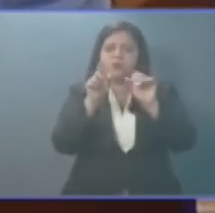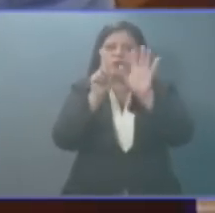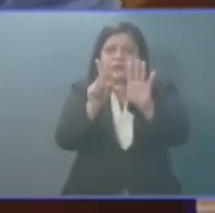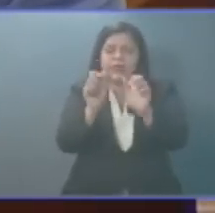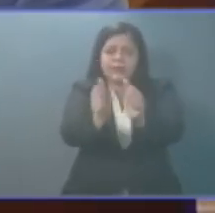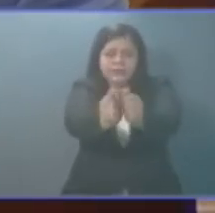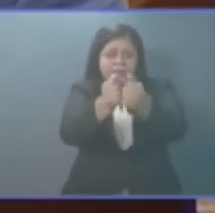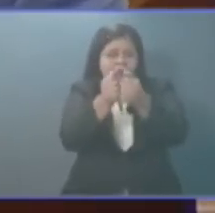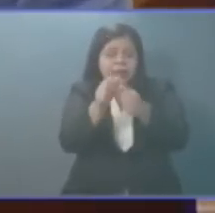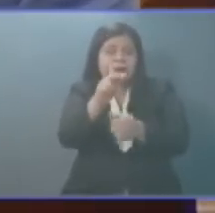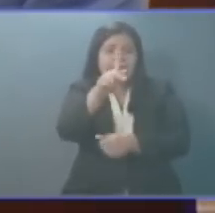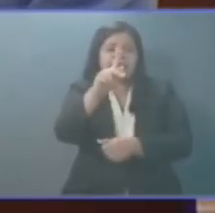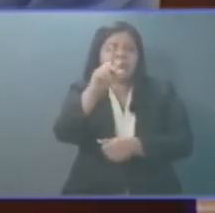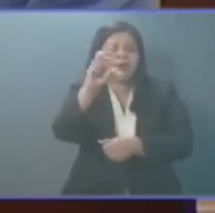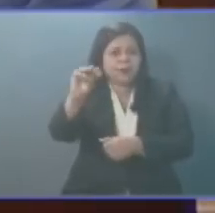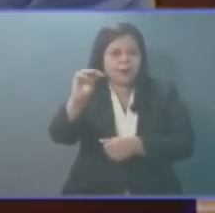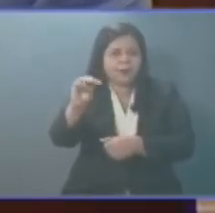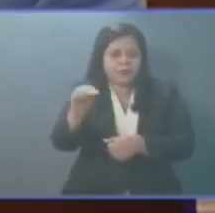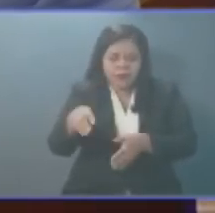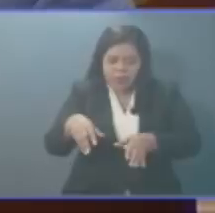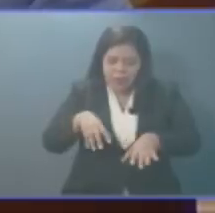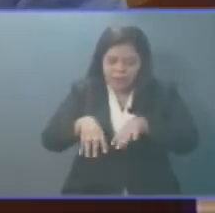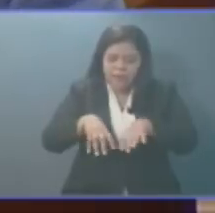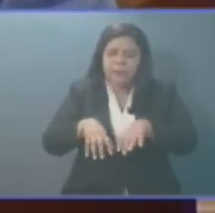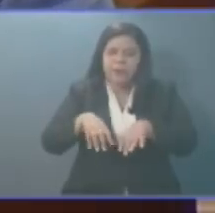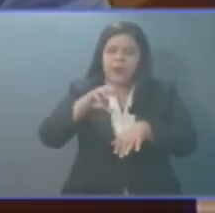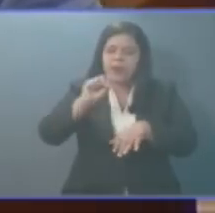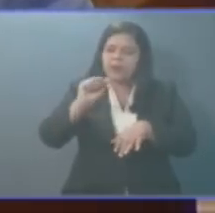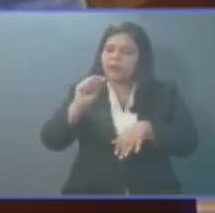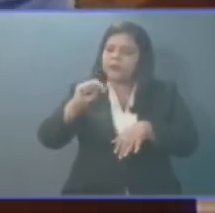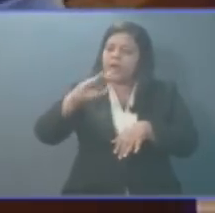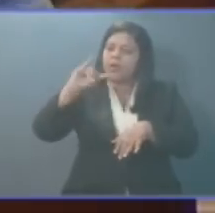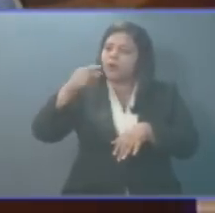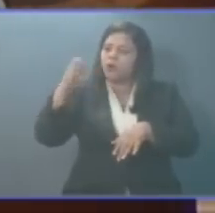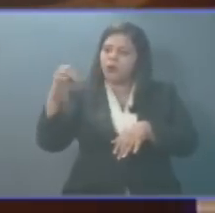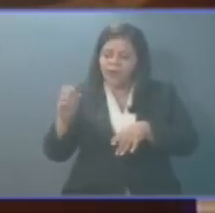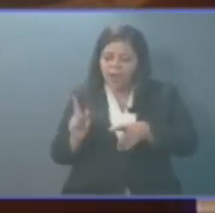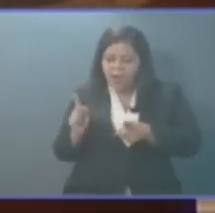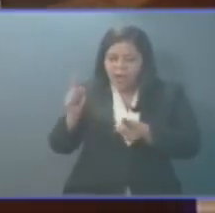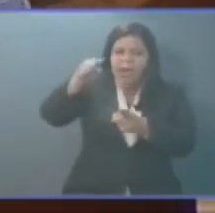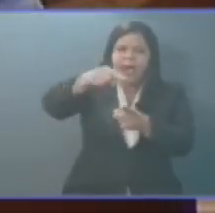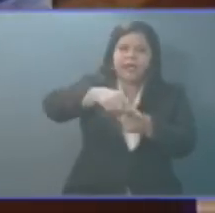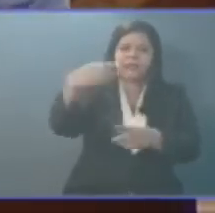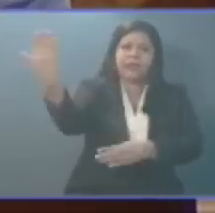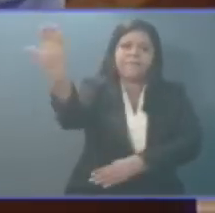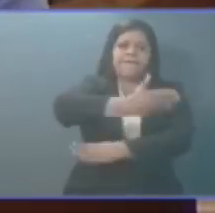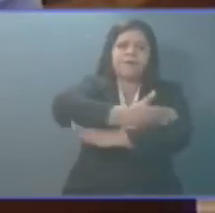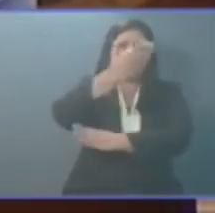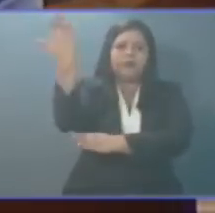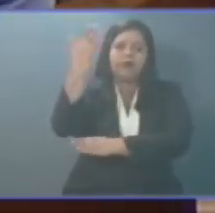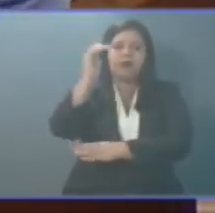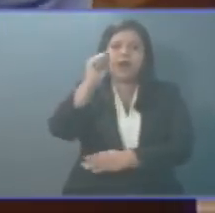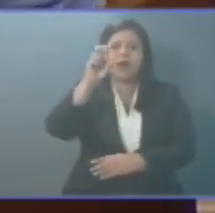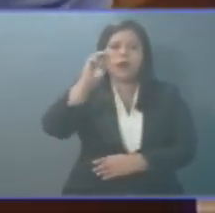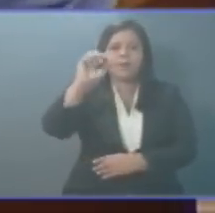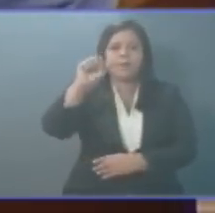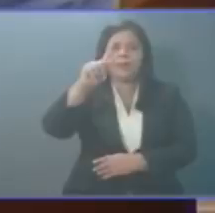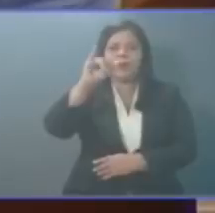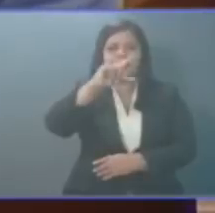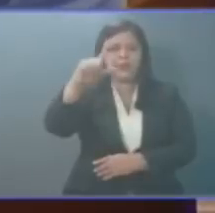kilómetros desde el desvío de San Jorge hasta el Amatío. Además, estamos construyendo un nuevo punto fronterizo en la